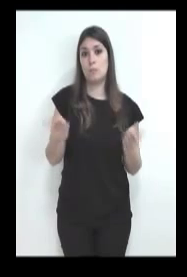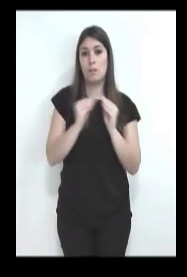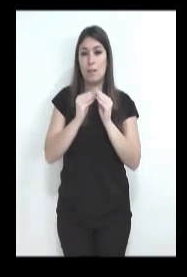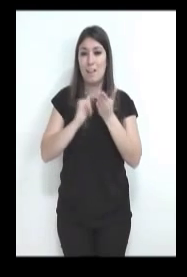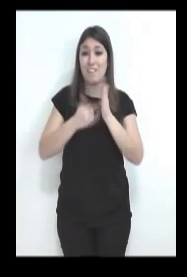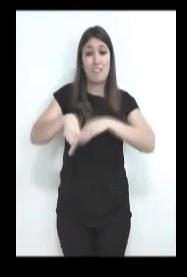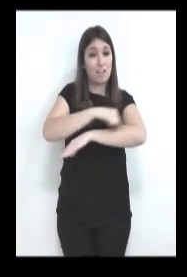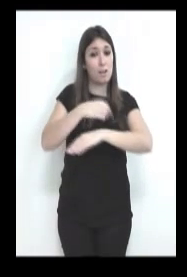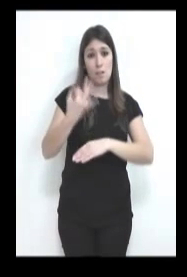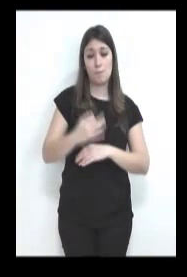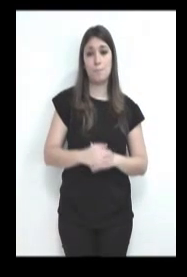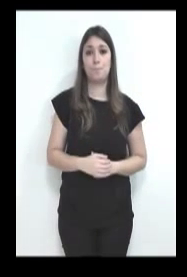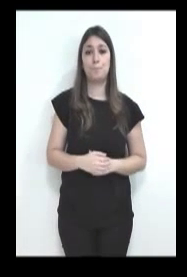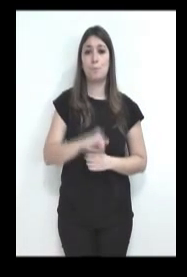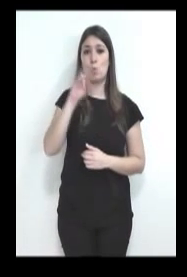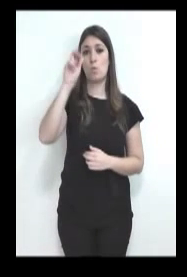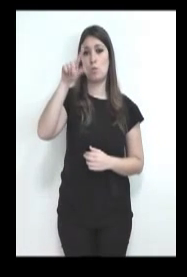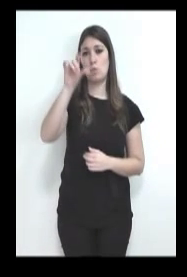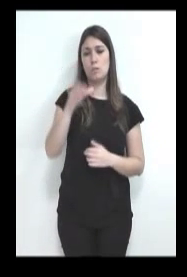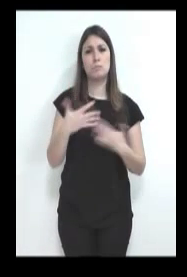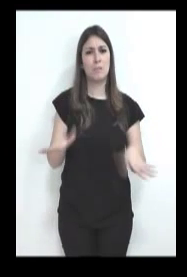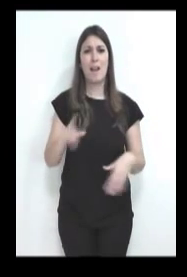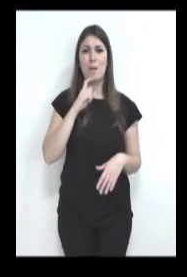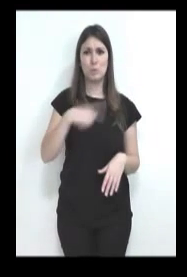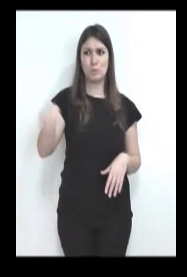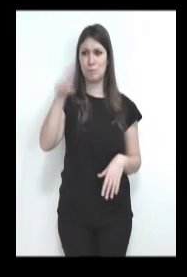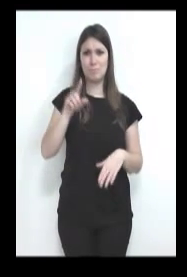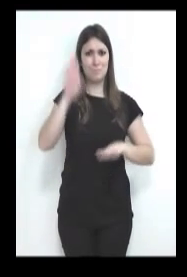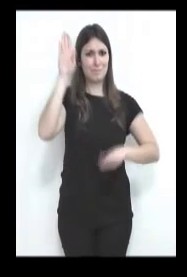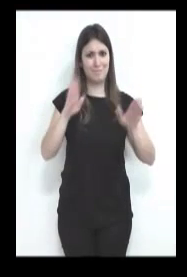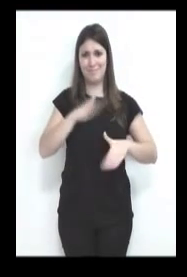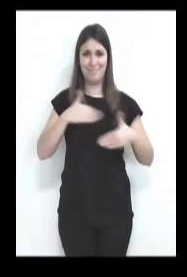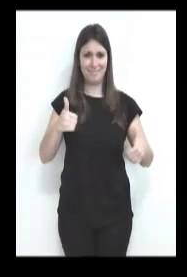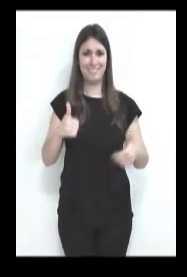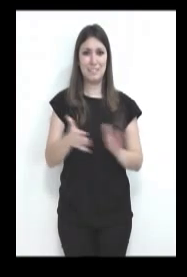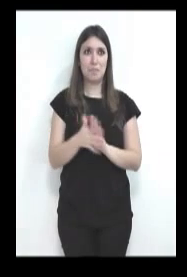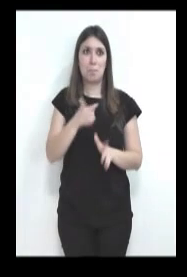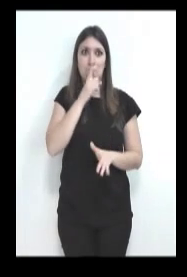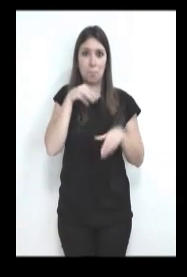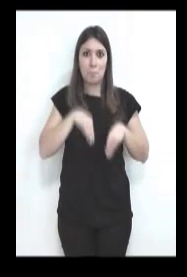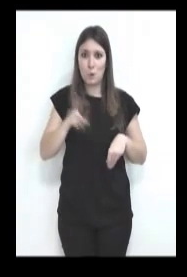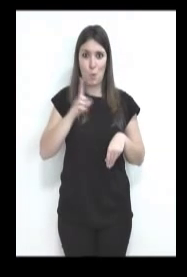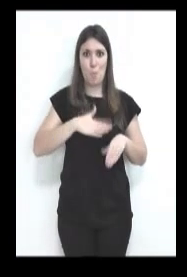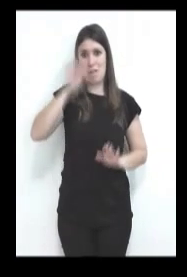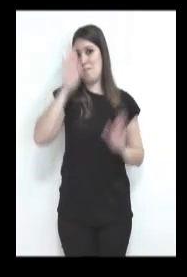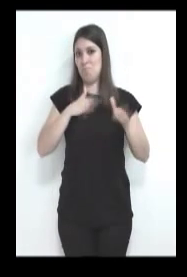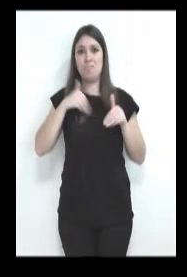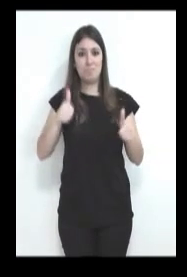ingeniería. Bueno, en cualquier momento cualquiera puede también volver a reparticipar, ¿eh? O sea, no.